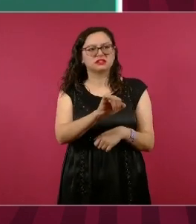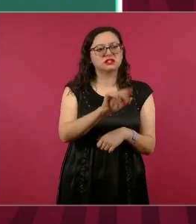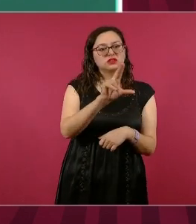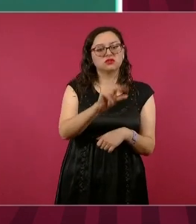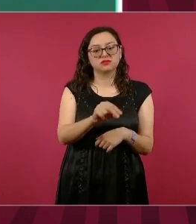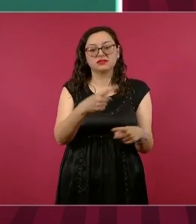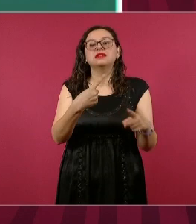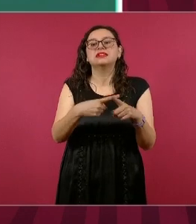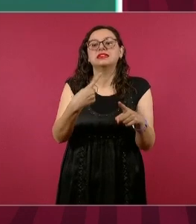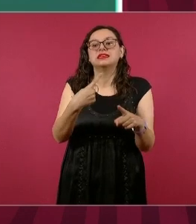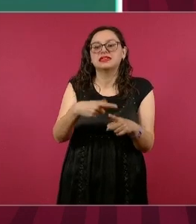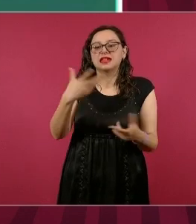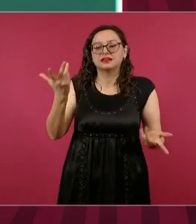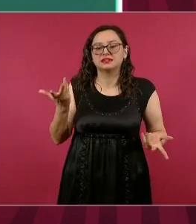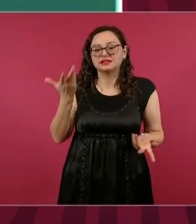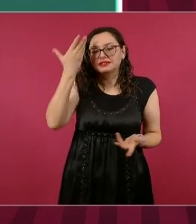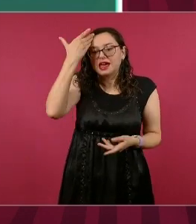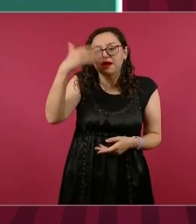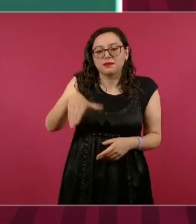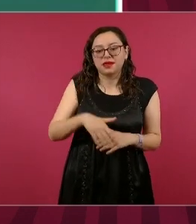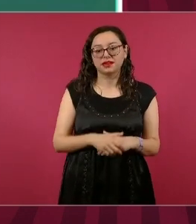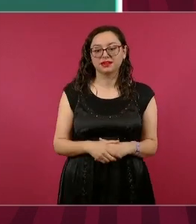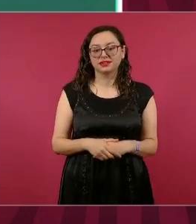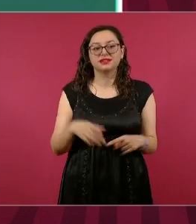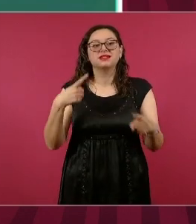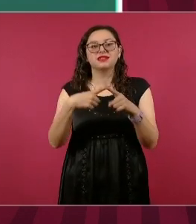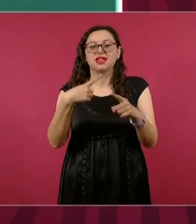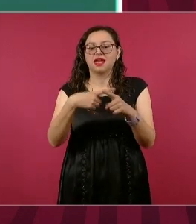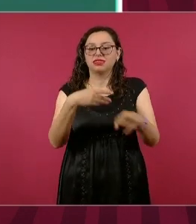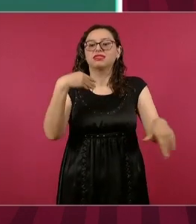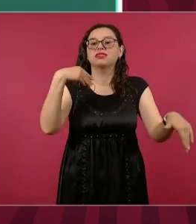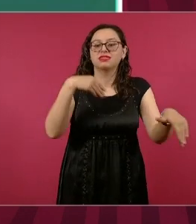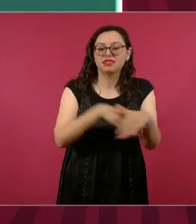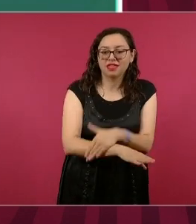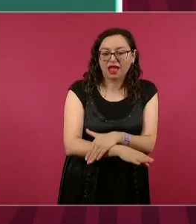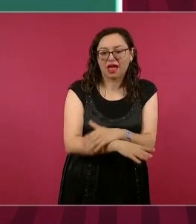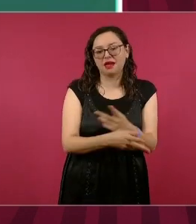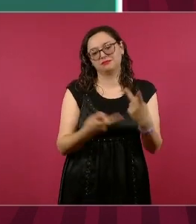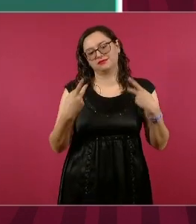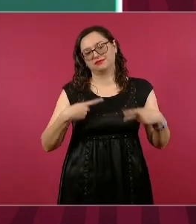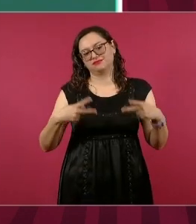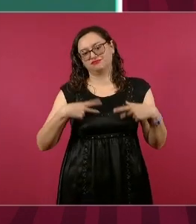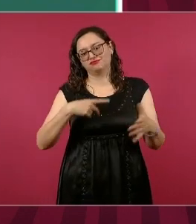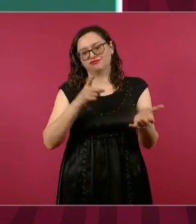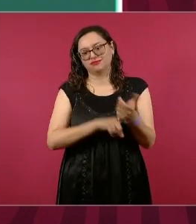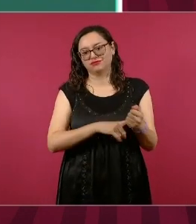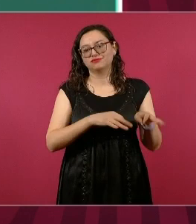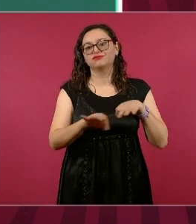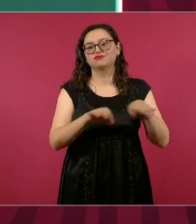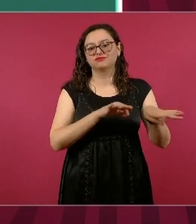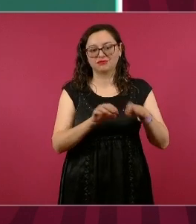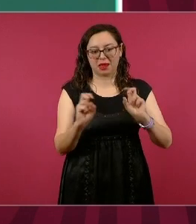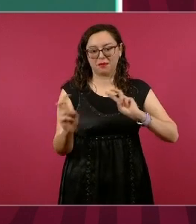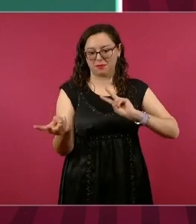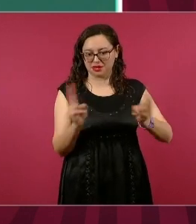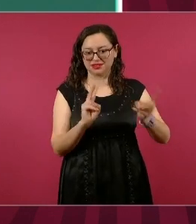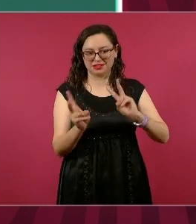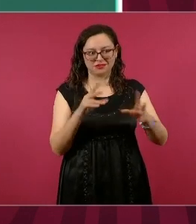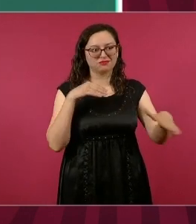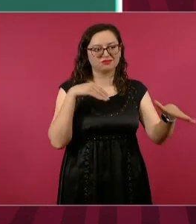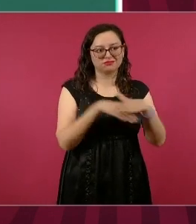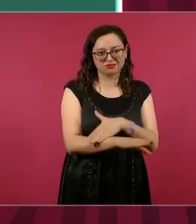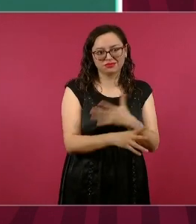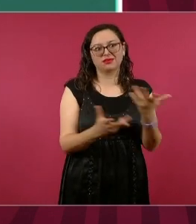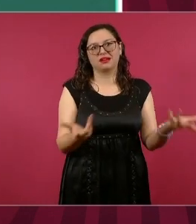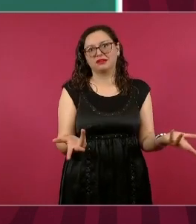el personal que aquí labora y que las vecinas y vecinos que son atendidos también en este centro de salud. Por eso compartimos, presidente, su